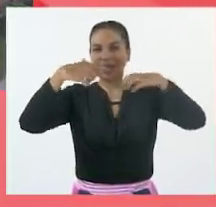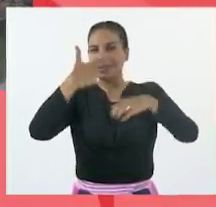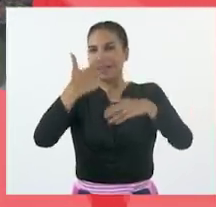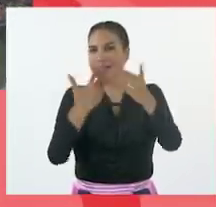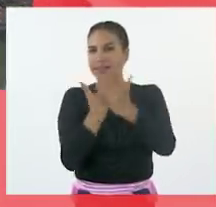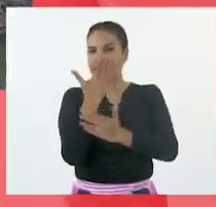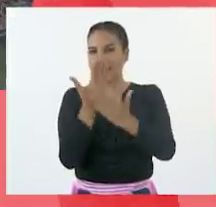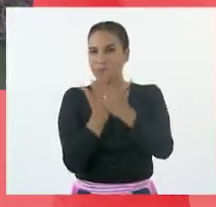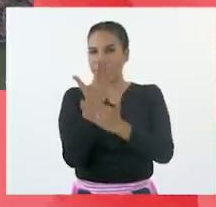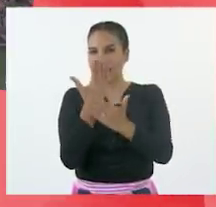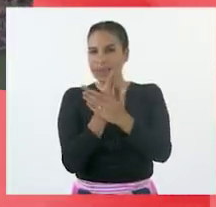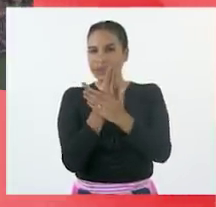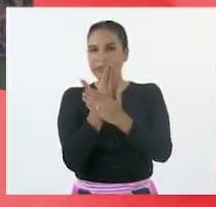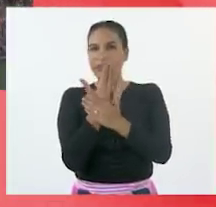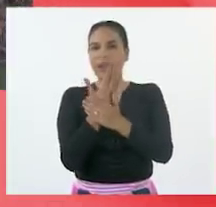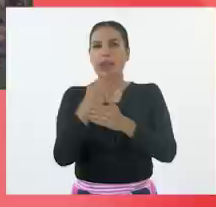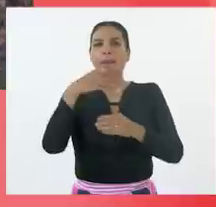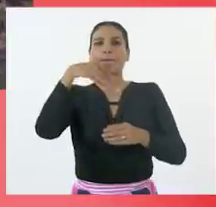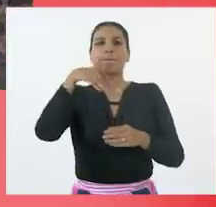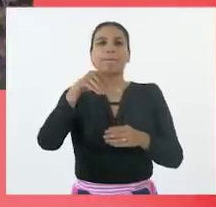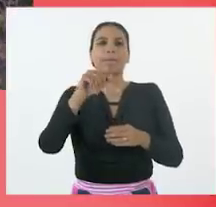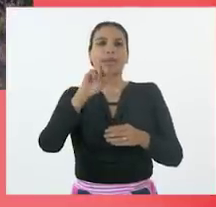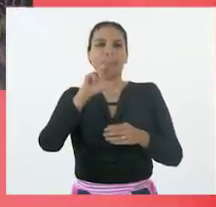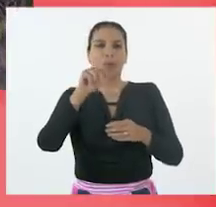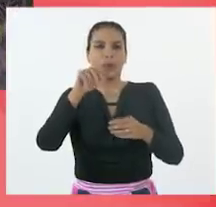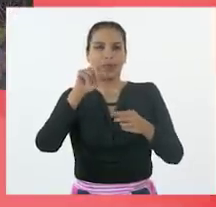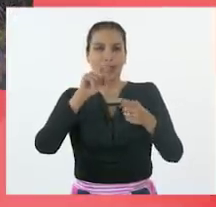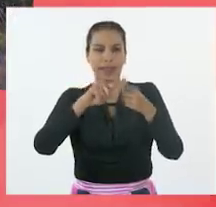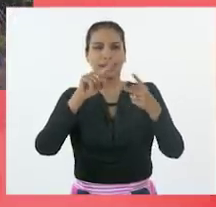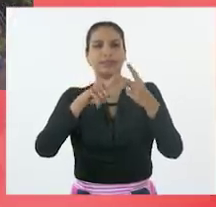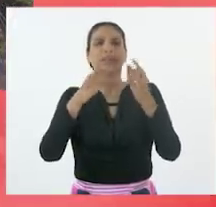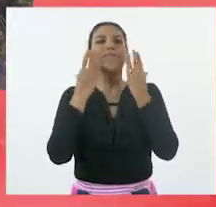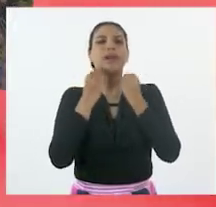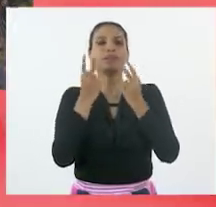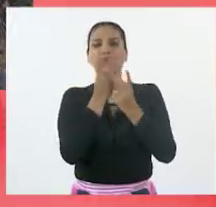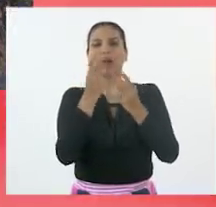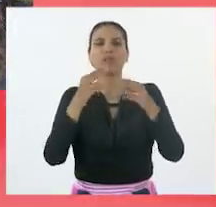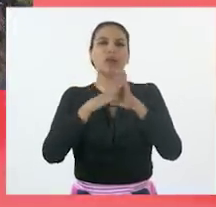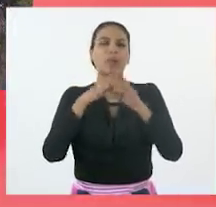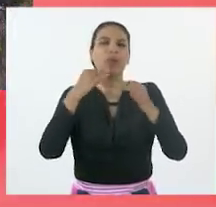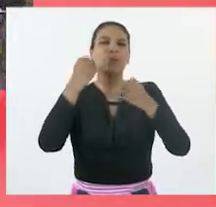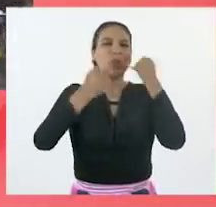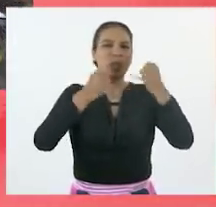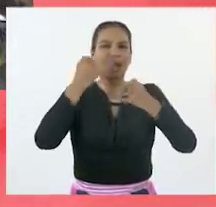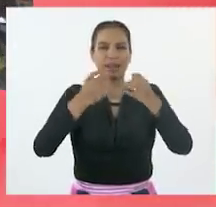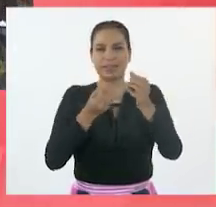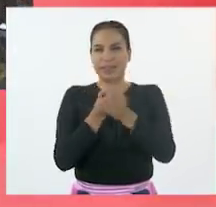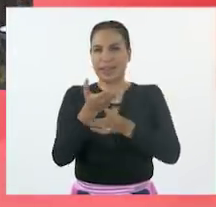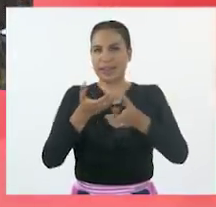mañana. Miramón y Maximiliano iban bromeando desde la salida de la puerta